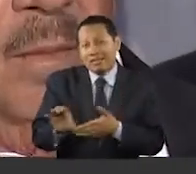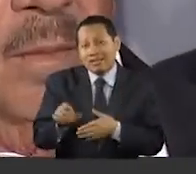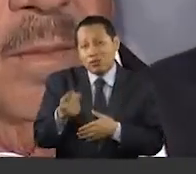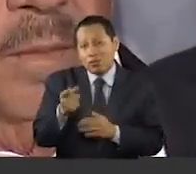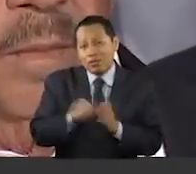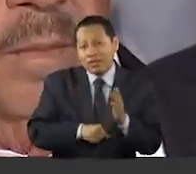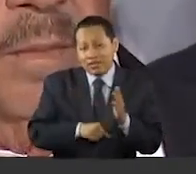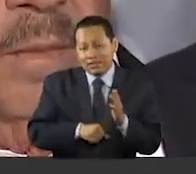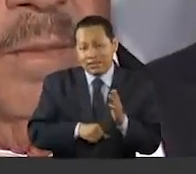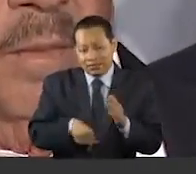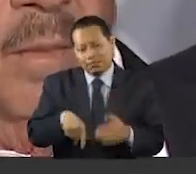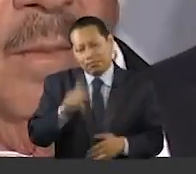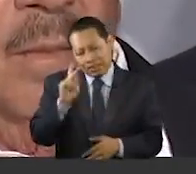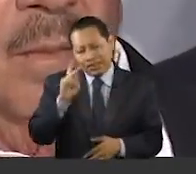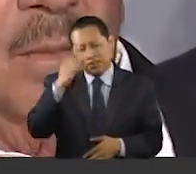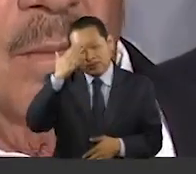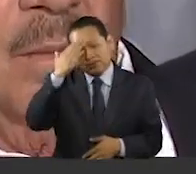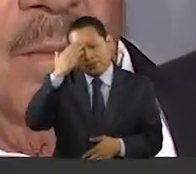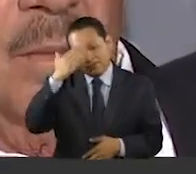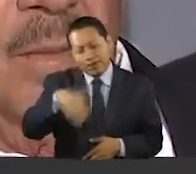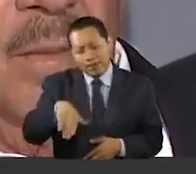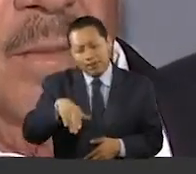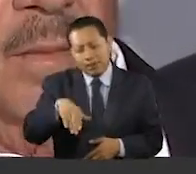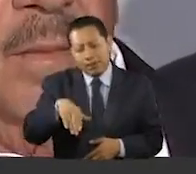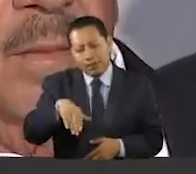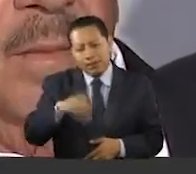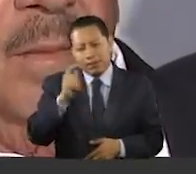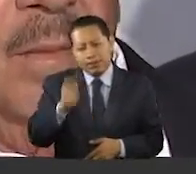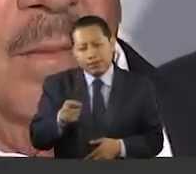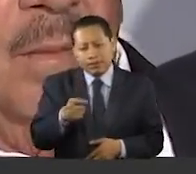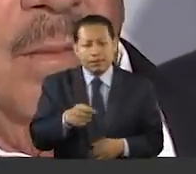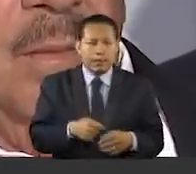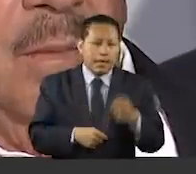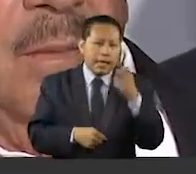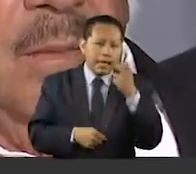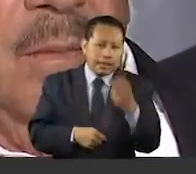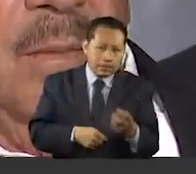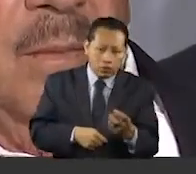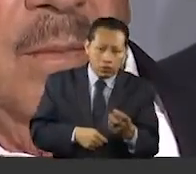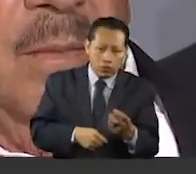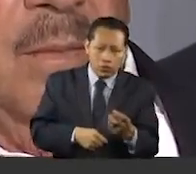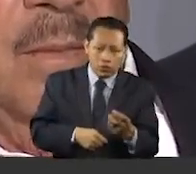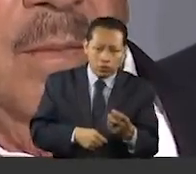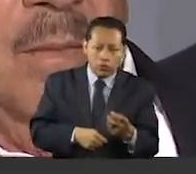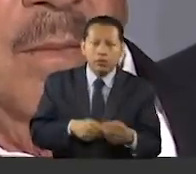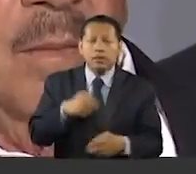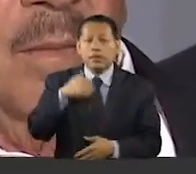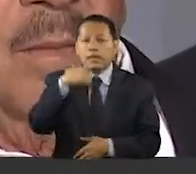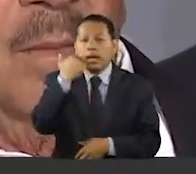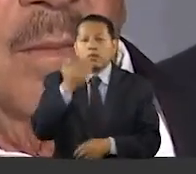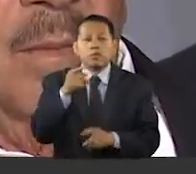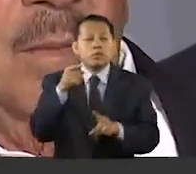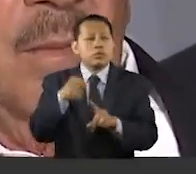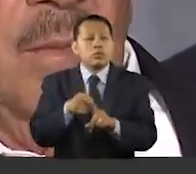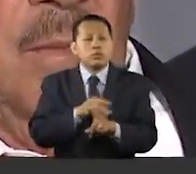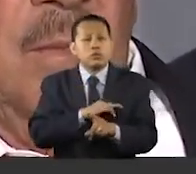que sabemos que con ello pretendemos